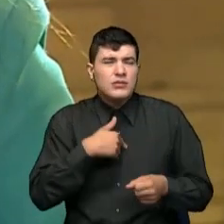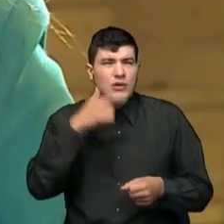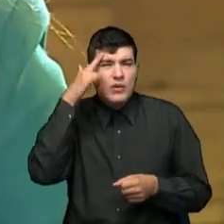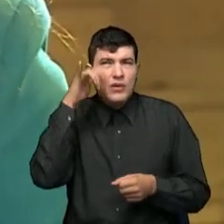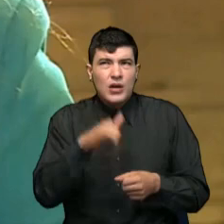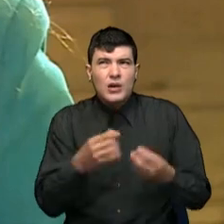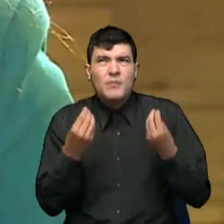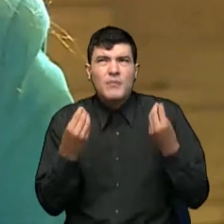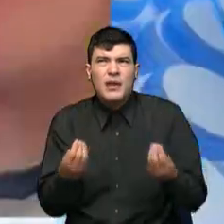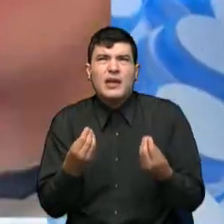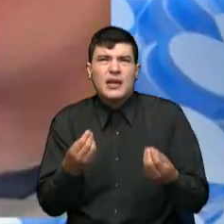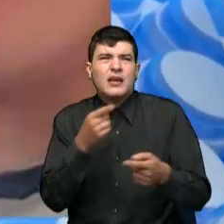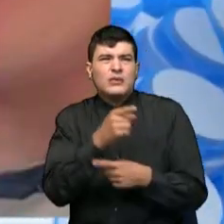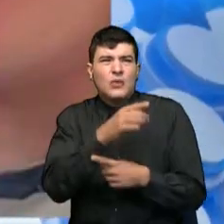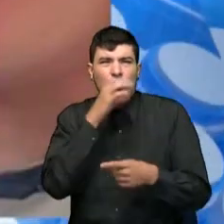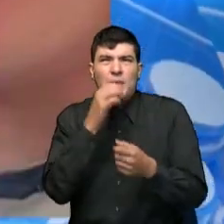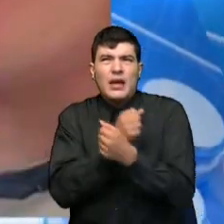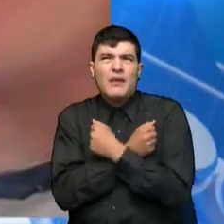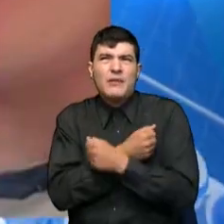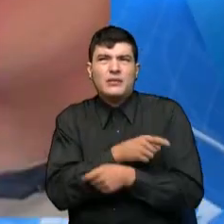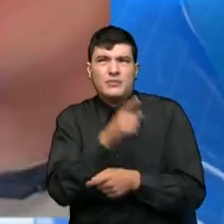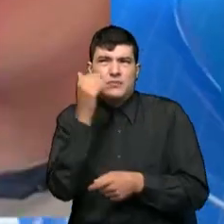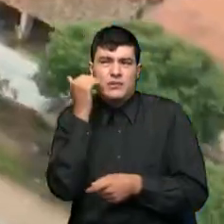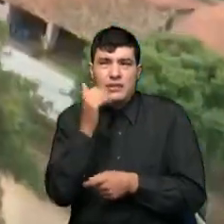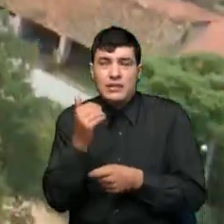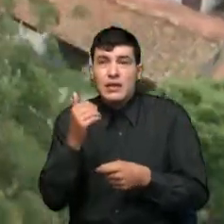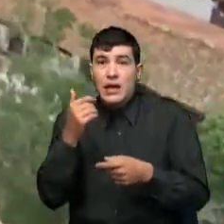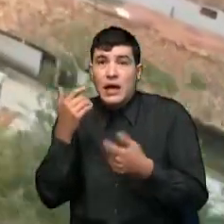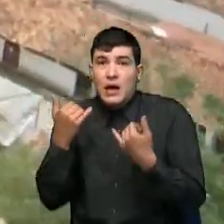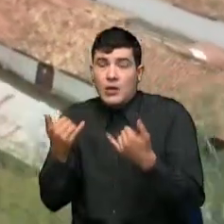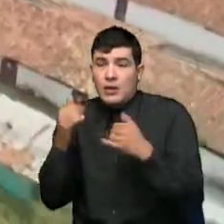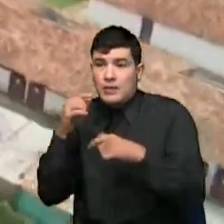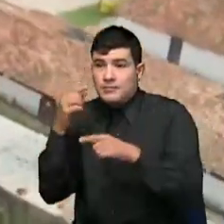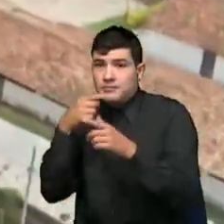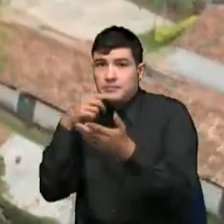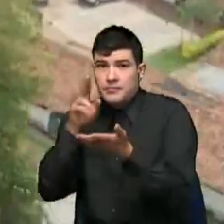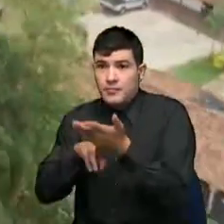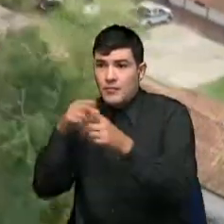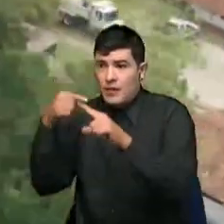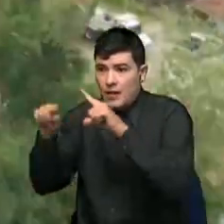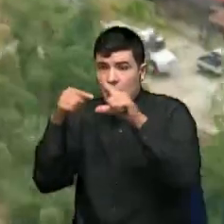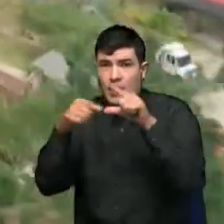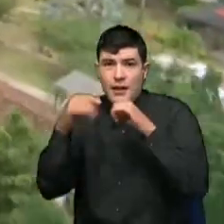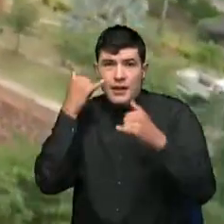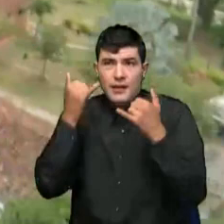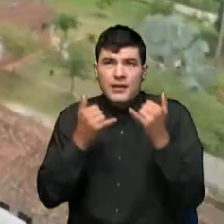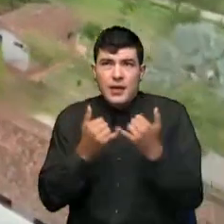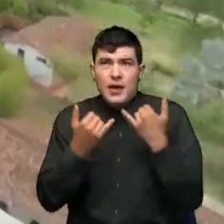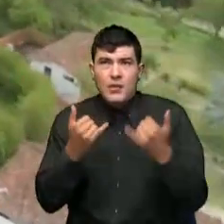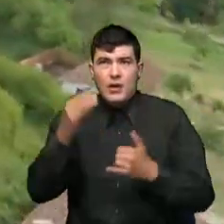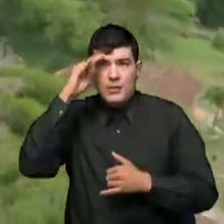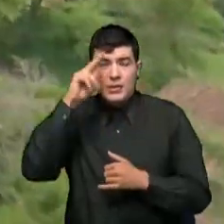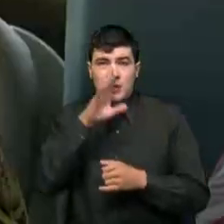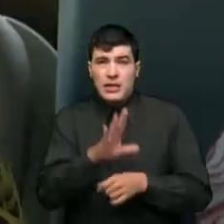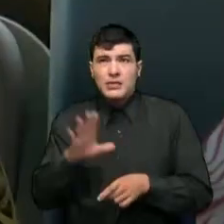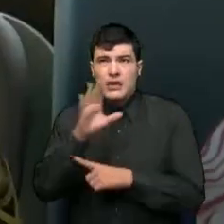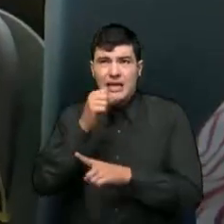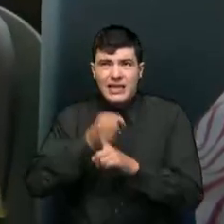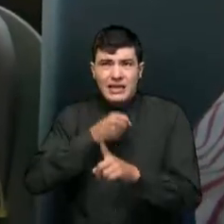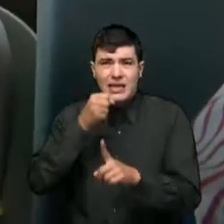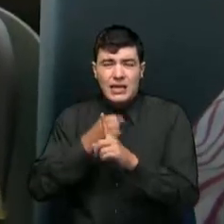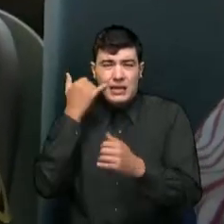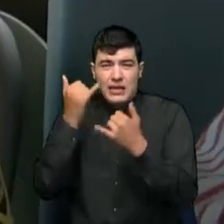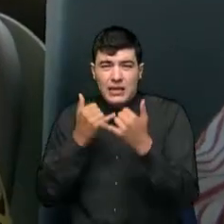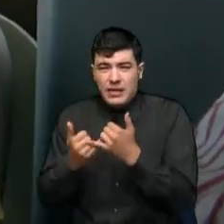¿para qué la va a querer? Con volantes en los que se habla sobre la sargento y su identidad, la policía trata de hallar su ubicación. Si